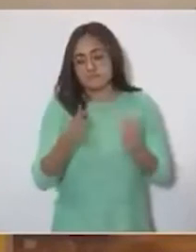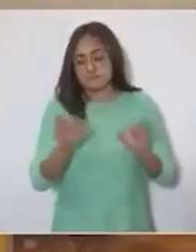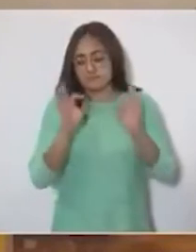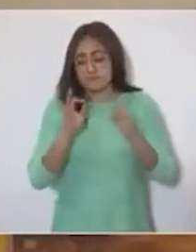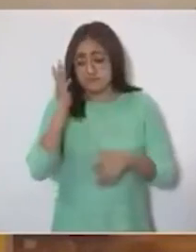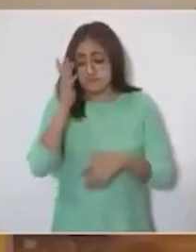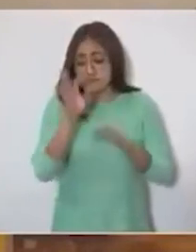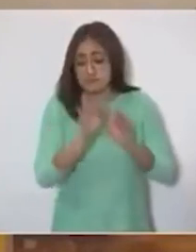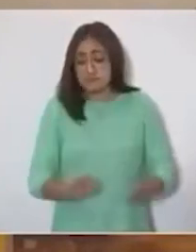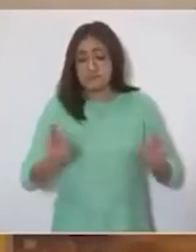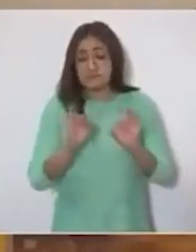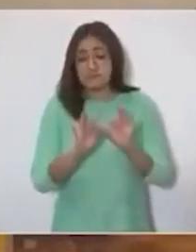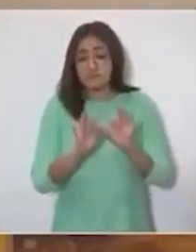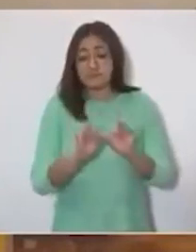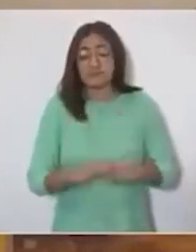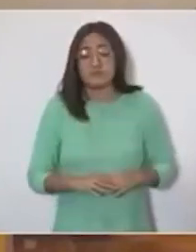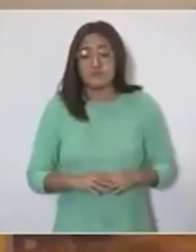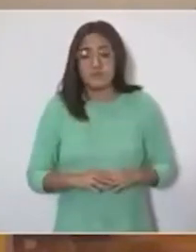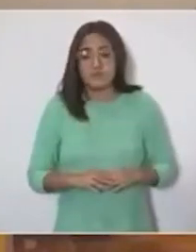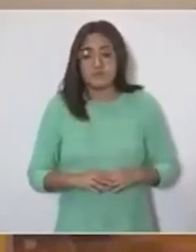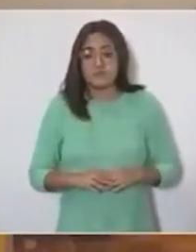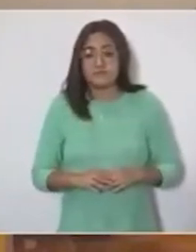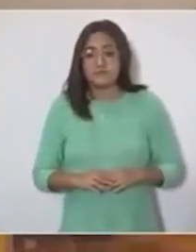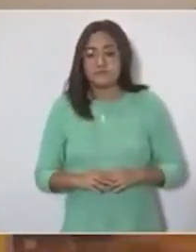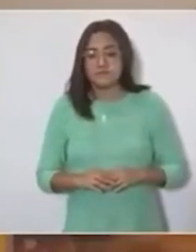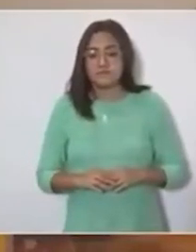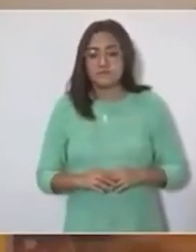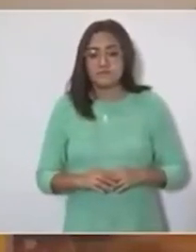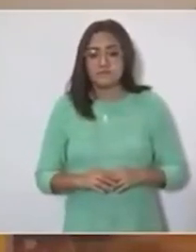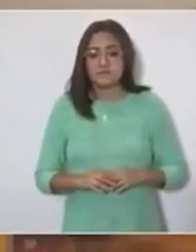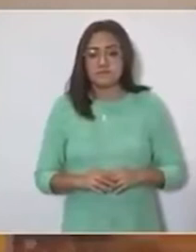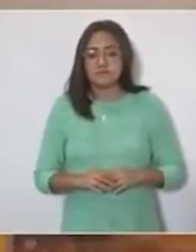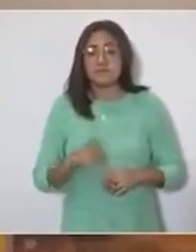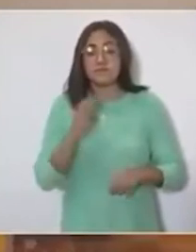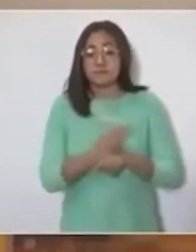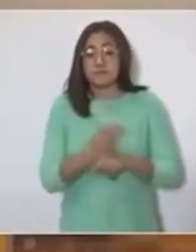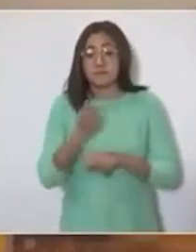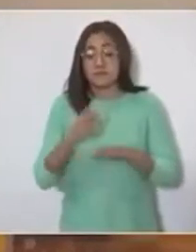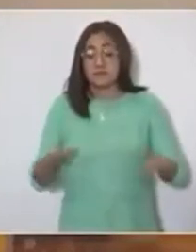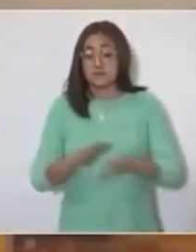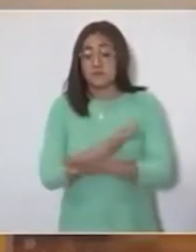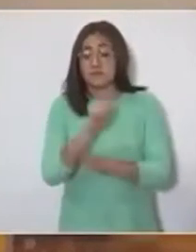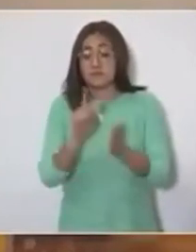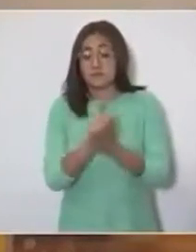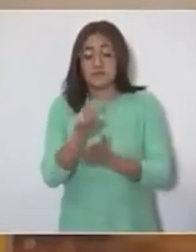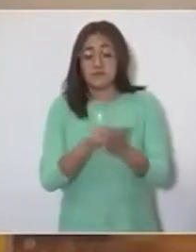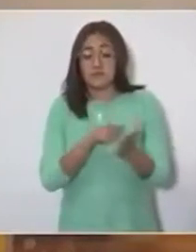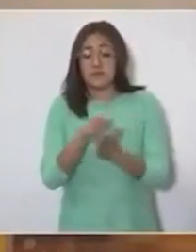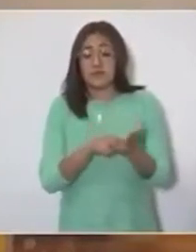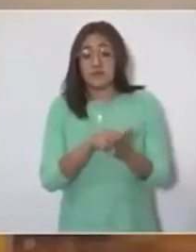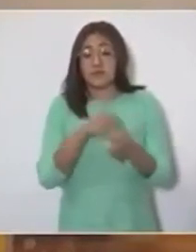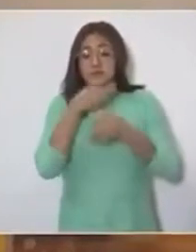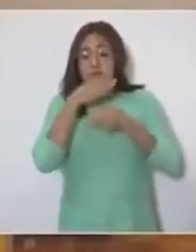muy trascendente es era esta reforma fue